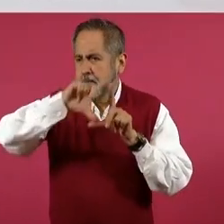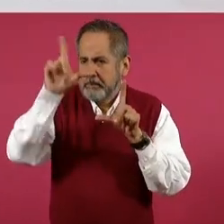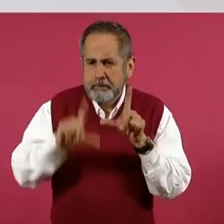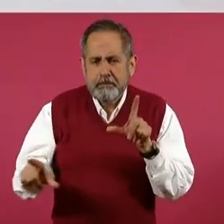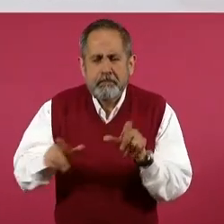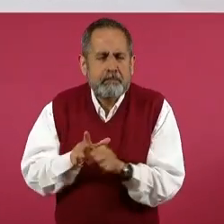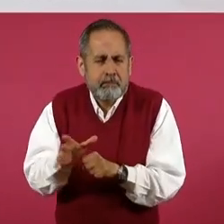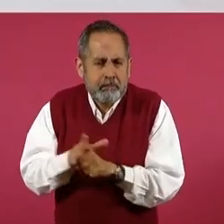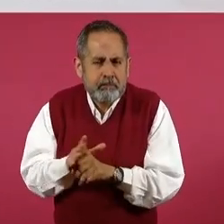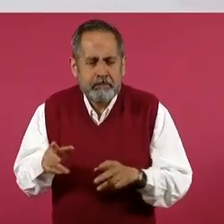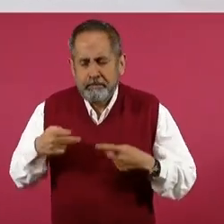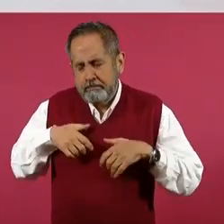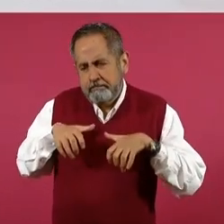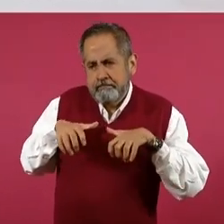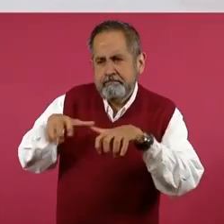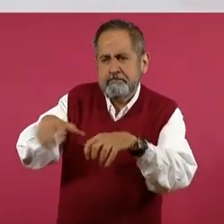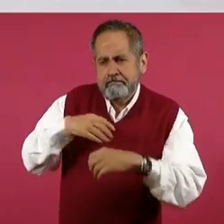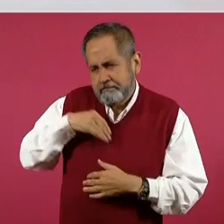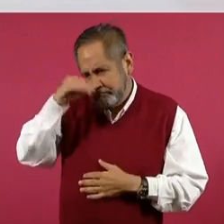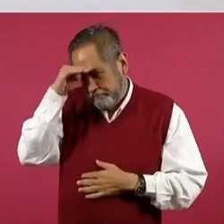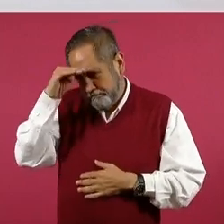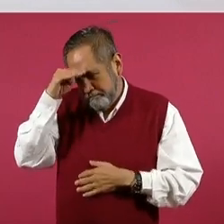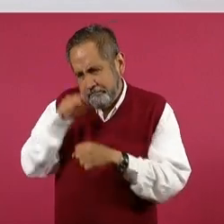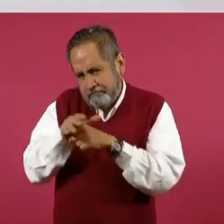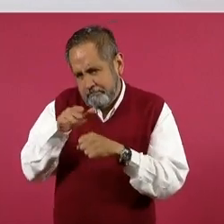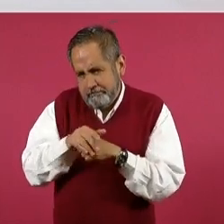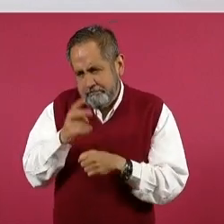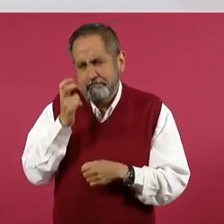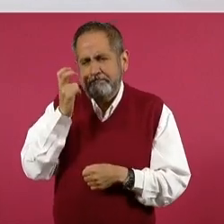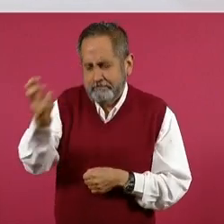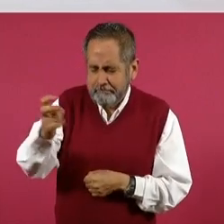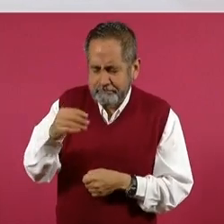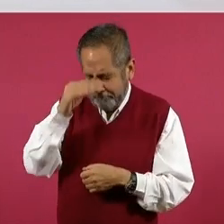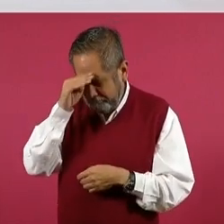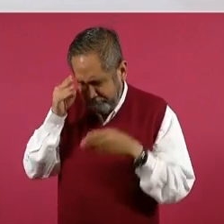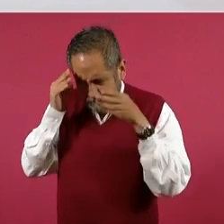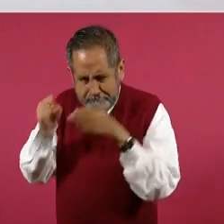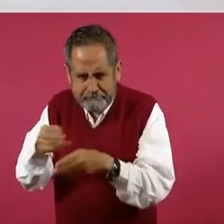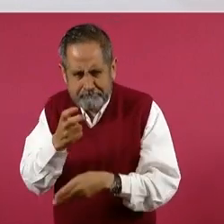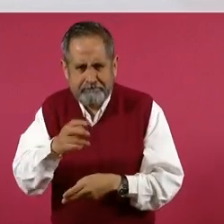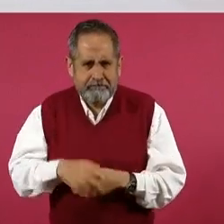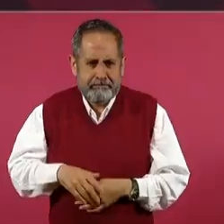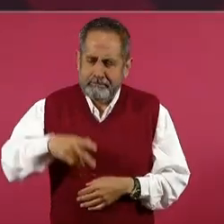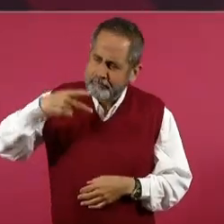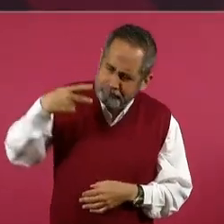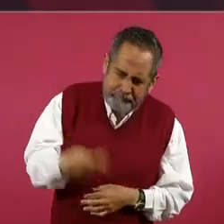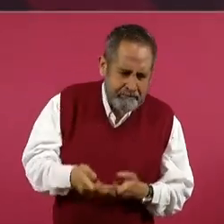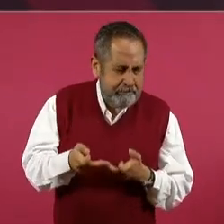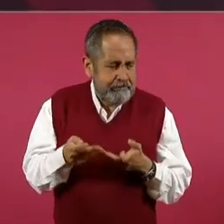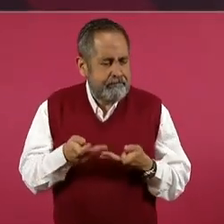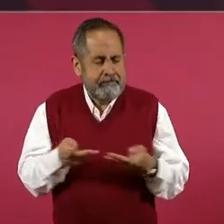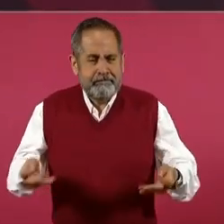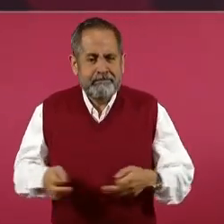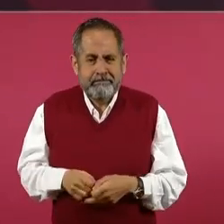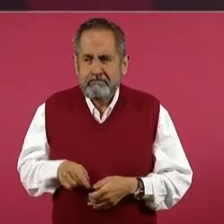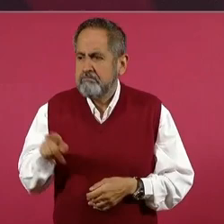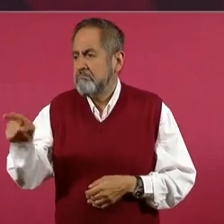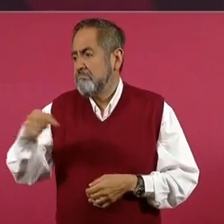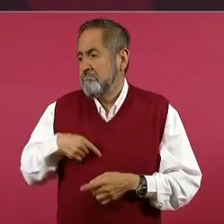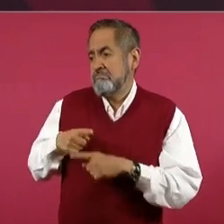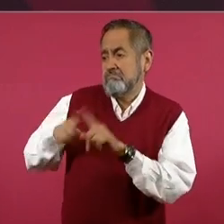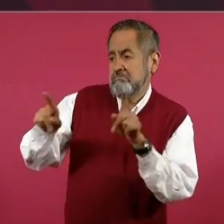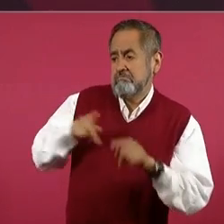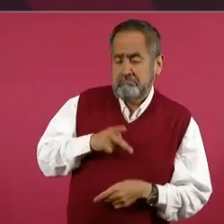pensando en el pueblo, pensando en nuestra patria, que no por diferencias